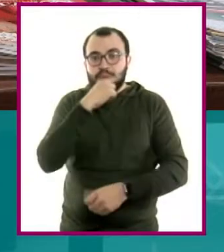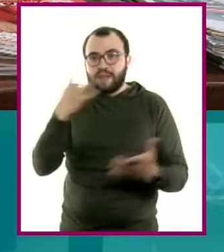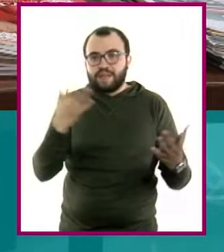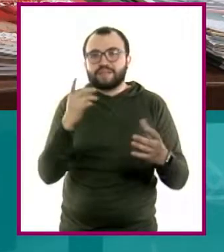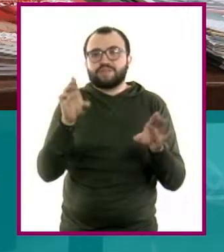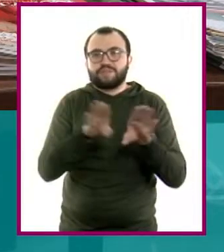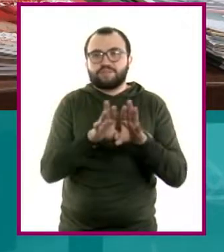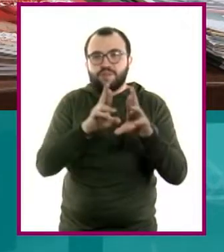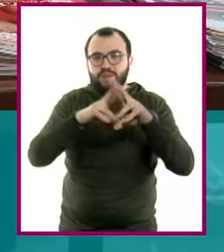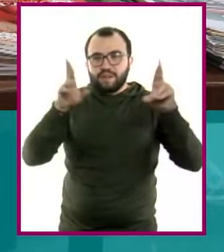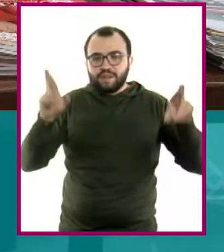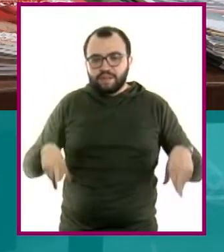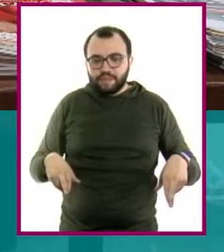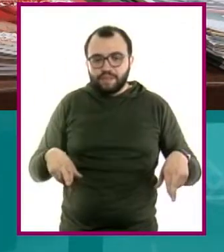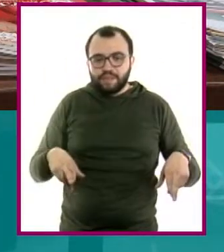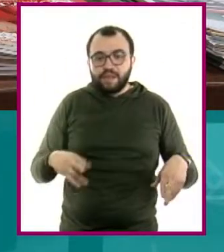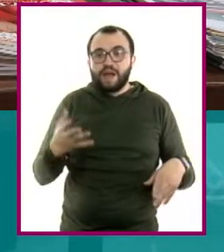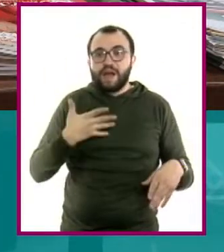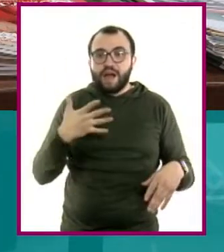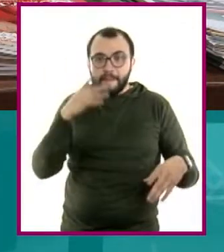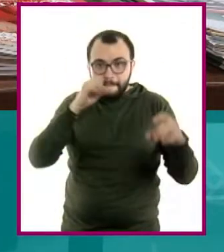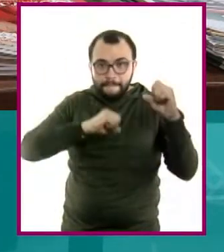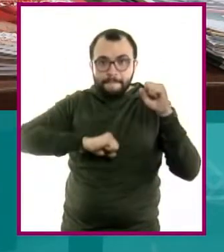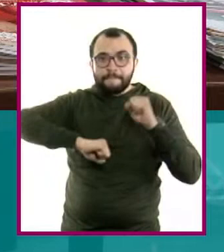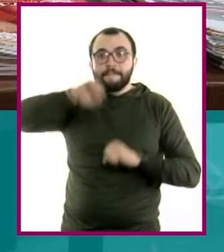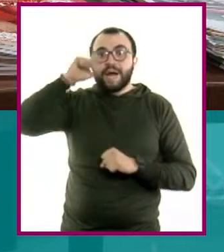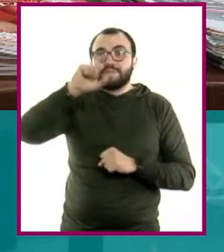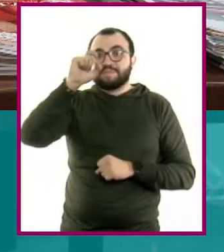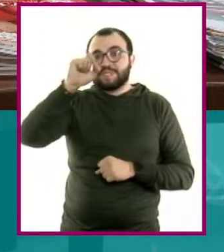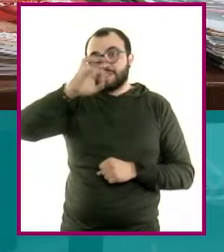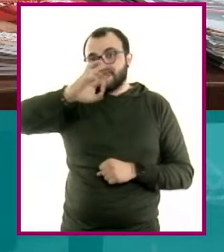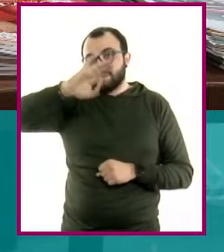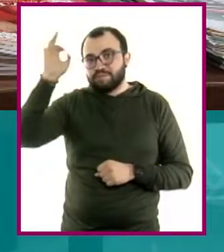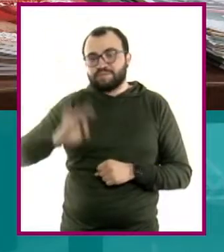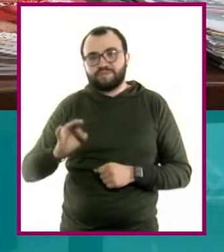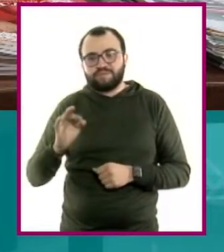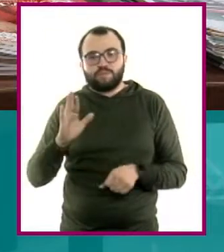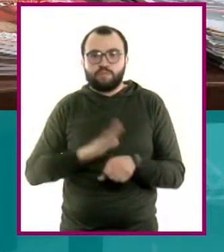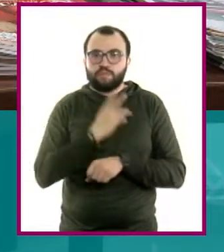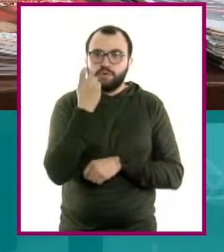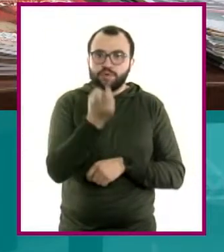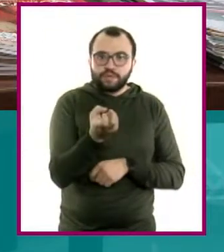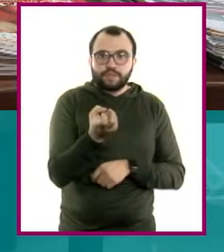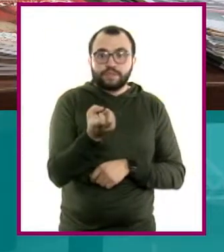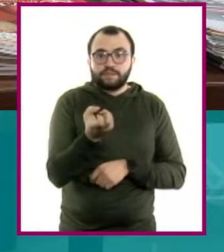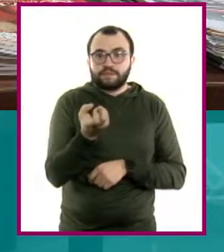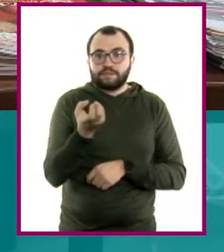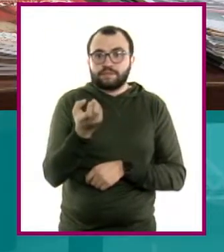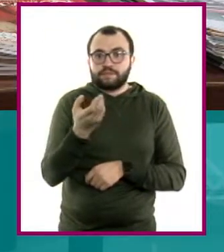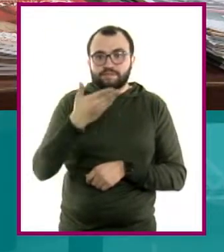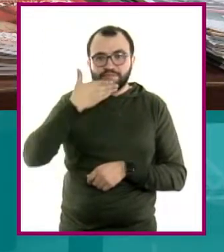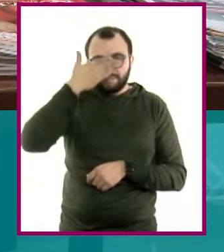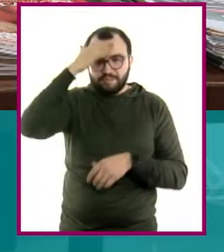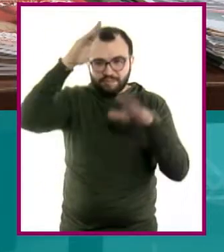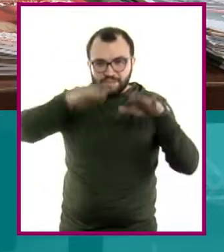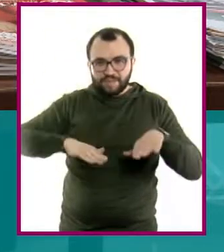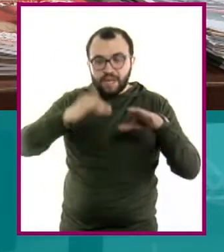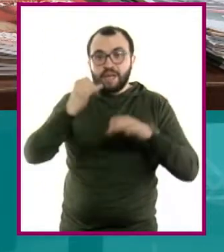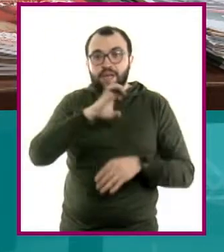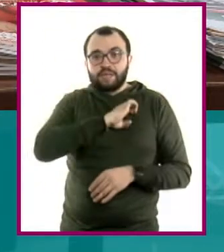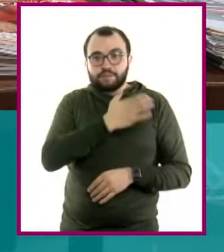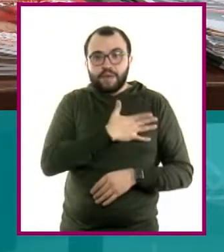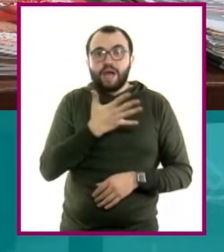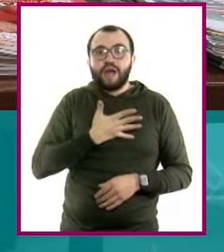de refrigeración va a aumentar en más de 20%. Por eso, países como Israel y España han